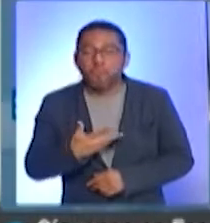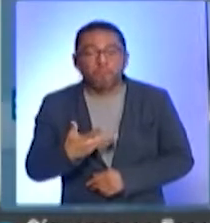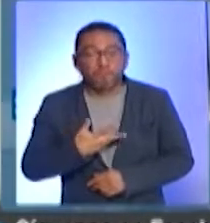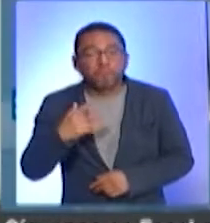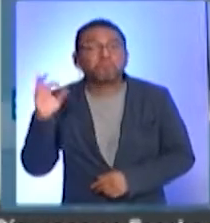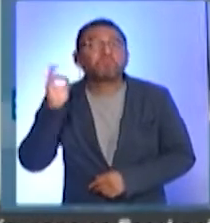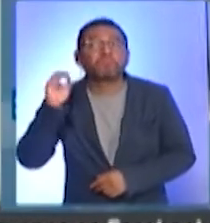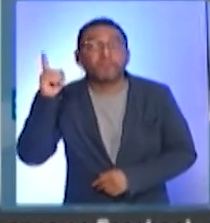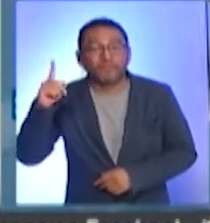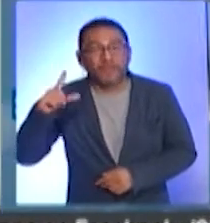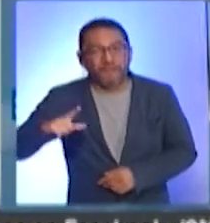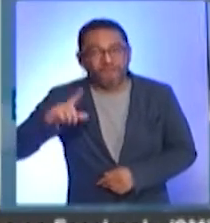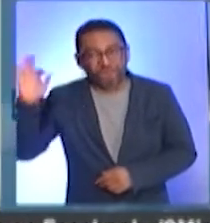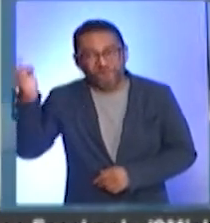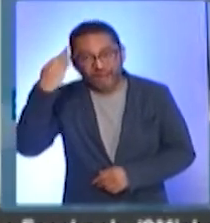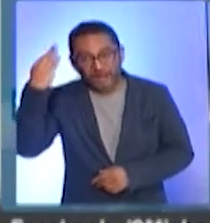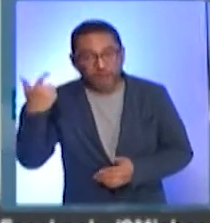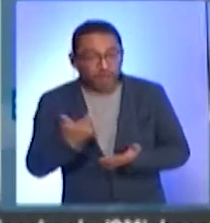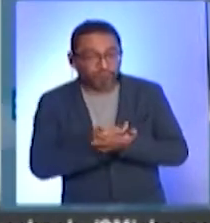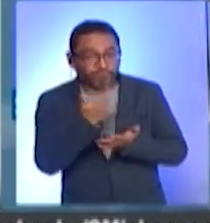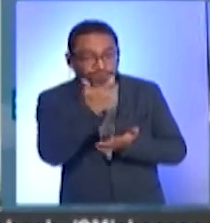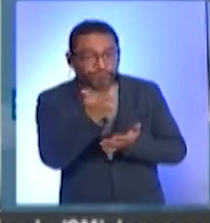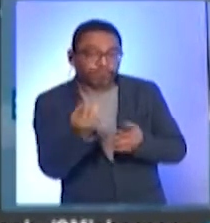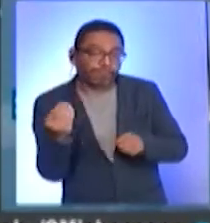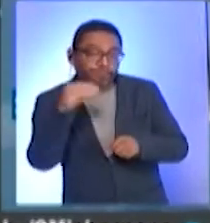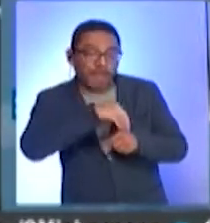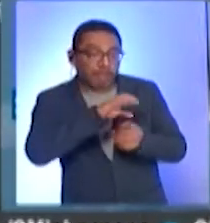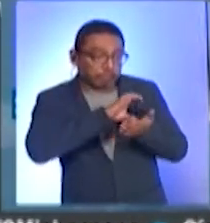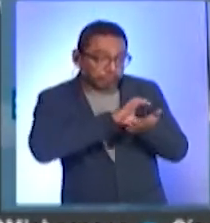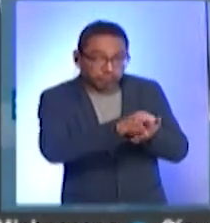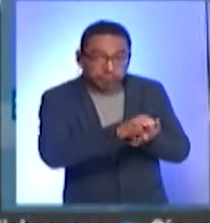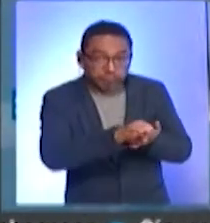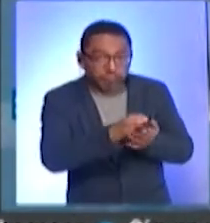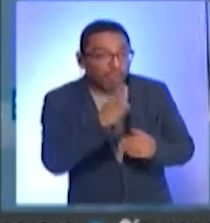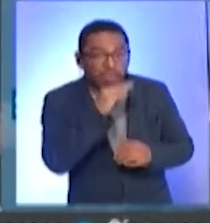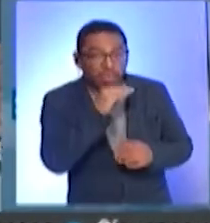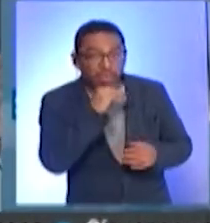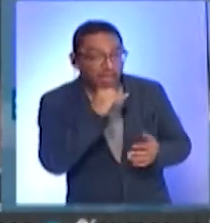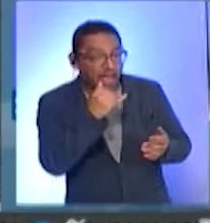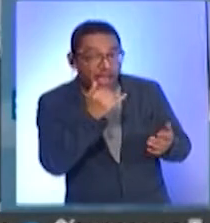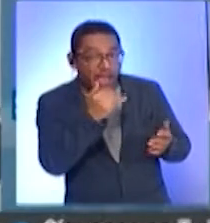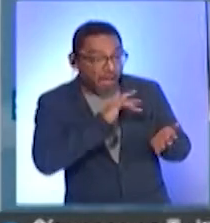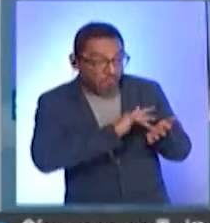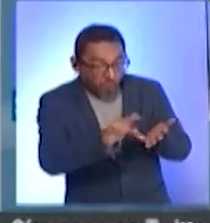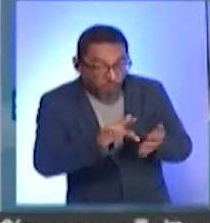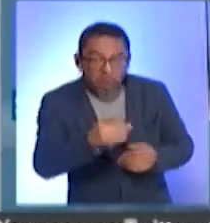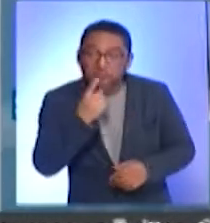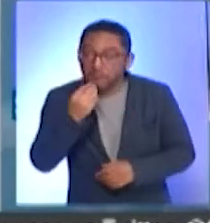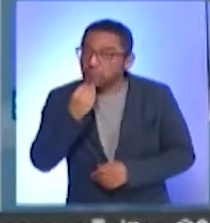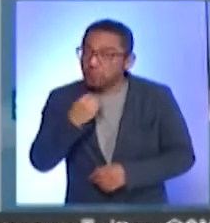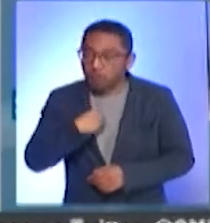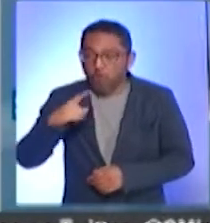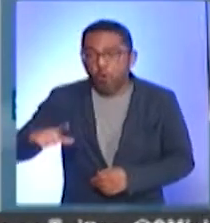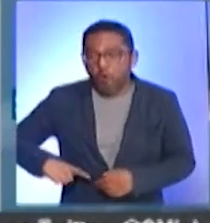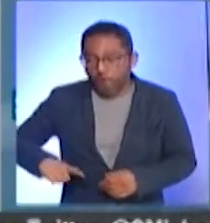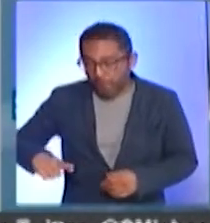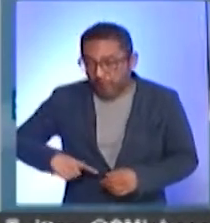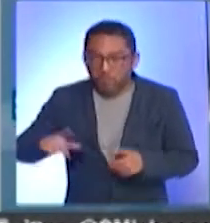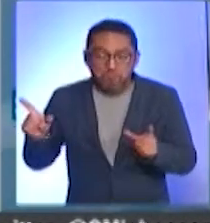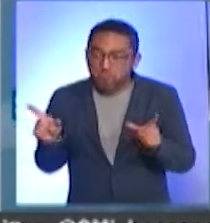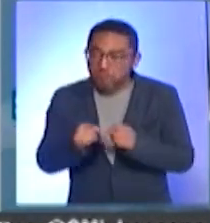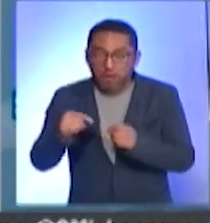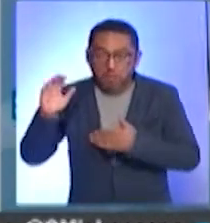federación no apoya al estado con recursos extraordinarios maldonado mendoza aseguró que el gobierno cumpliría con sus compromisos con